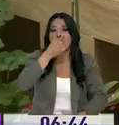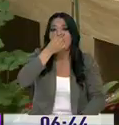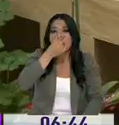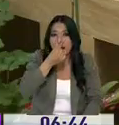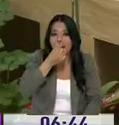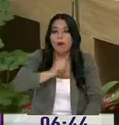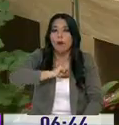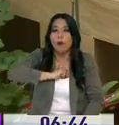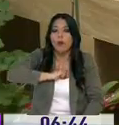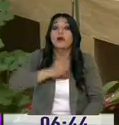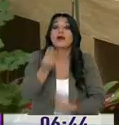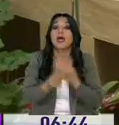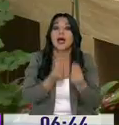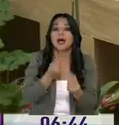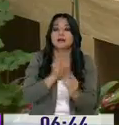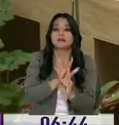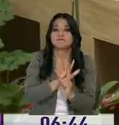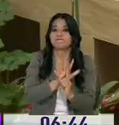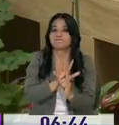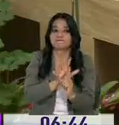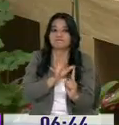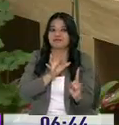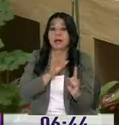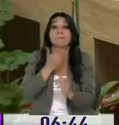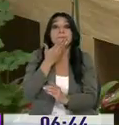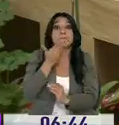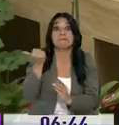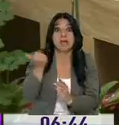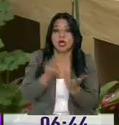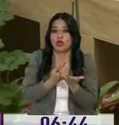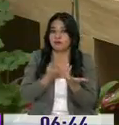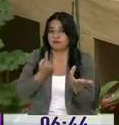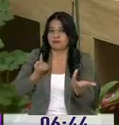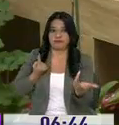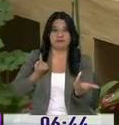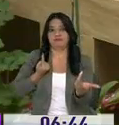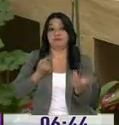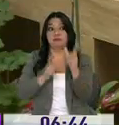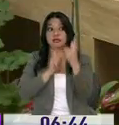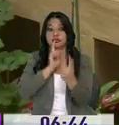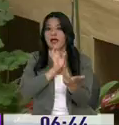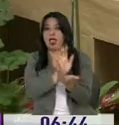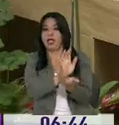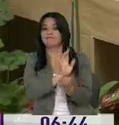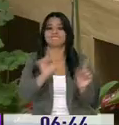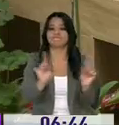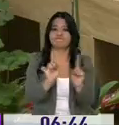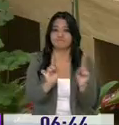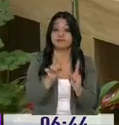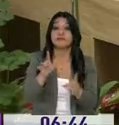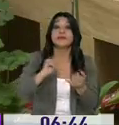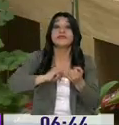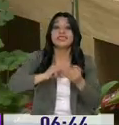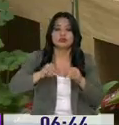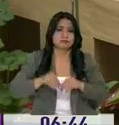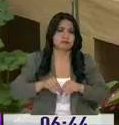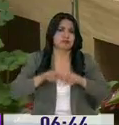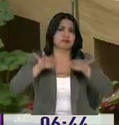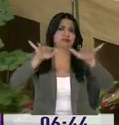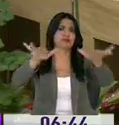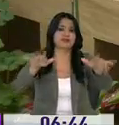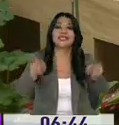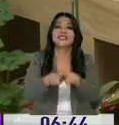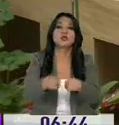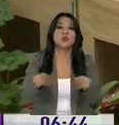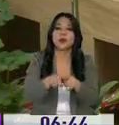deben autoaislarse, deben evitar el contacto con otras personas porque estos virus se transmiten igual que